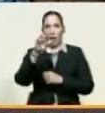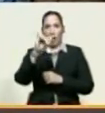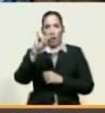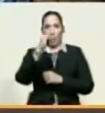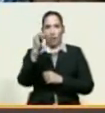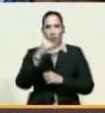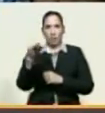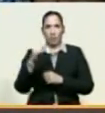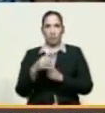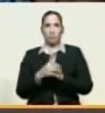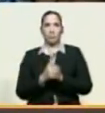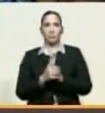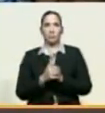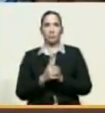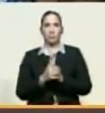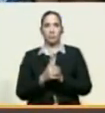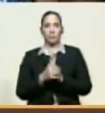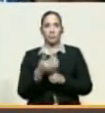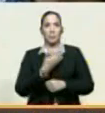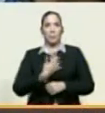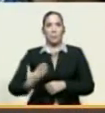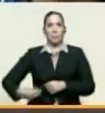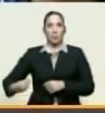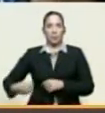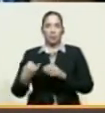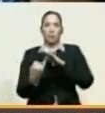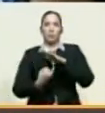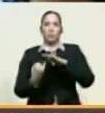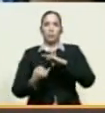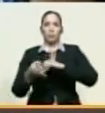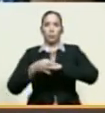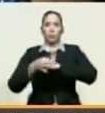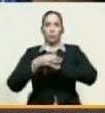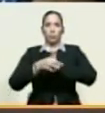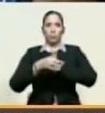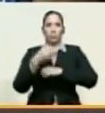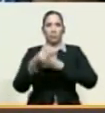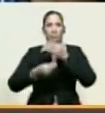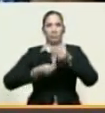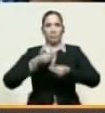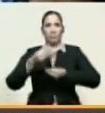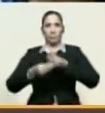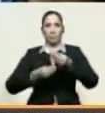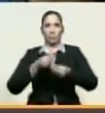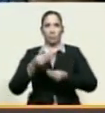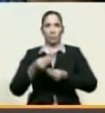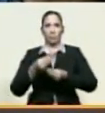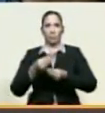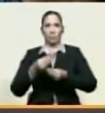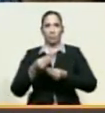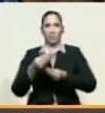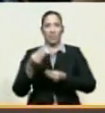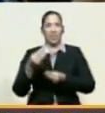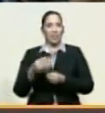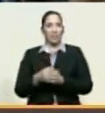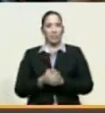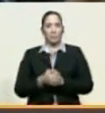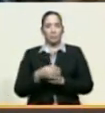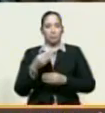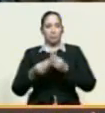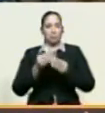directores y presidentes de institutos municipales, por la realización de actos, hechos y